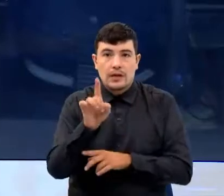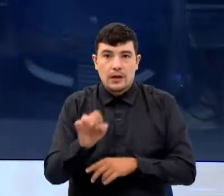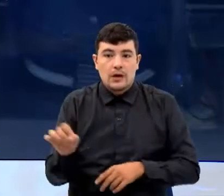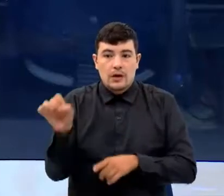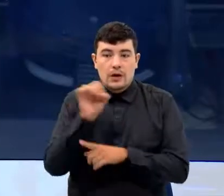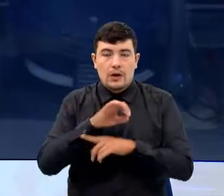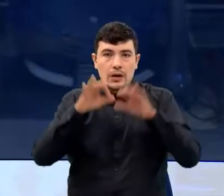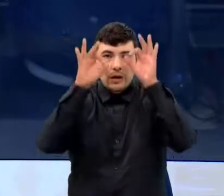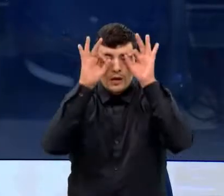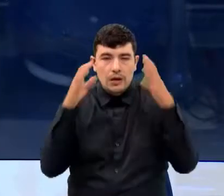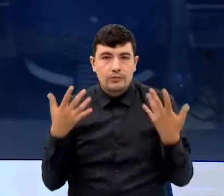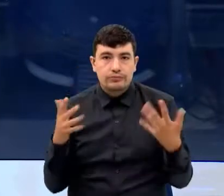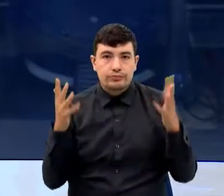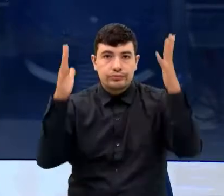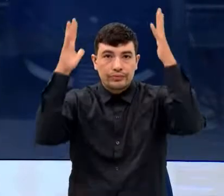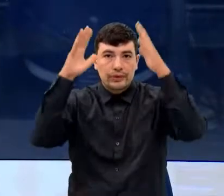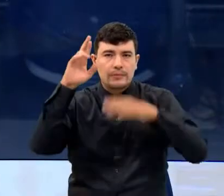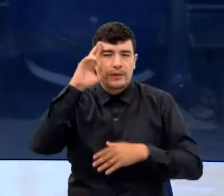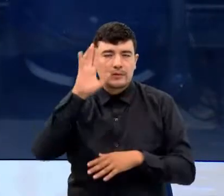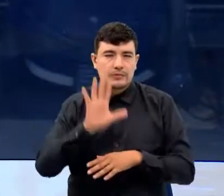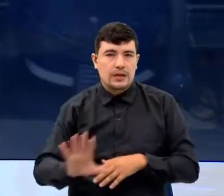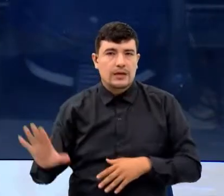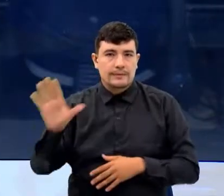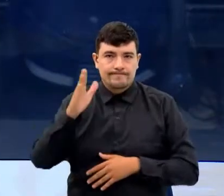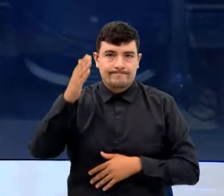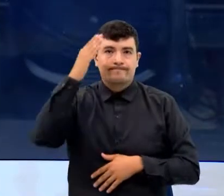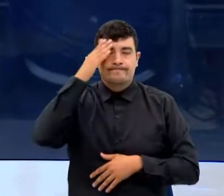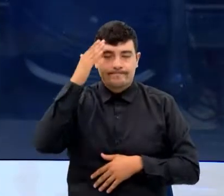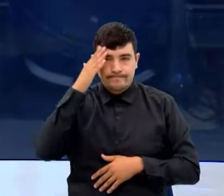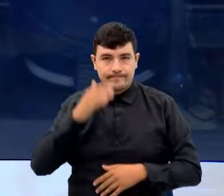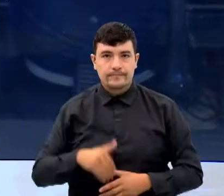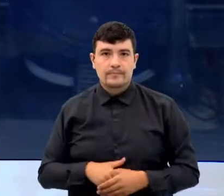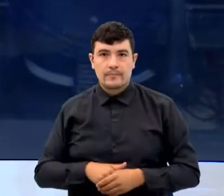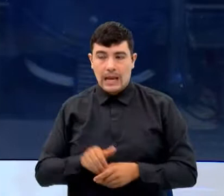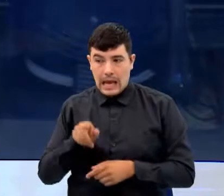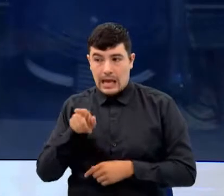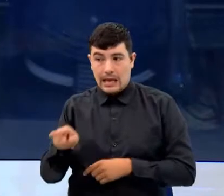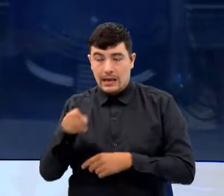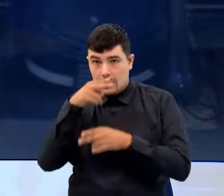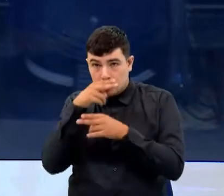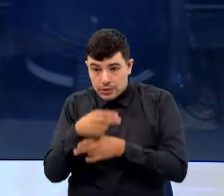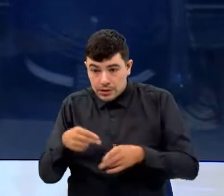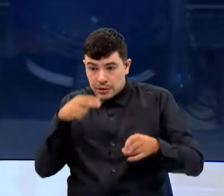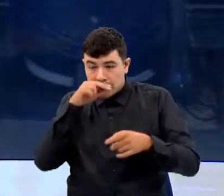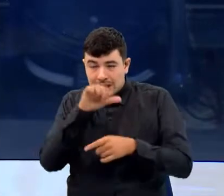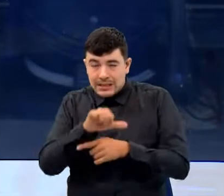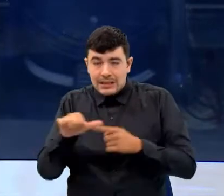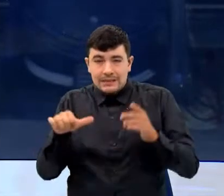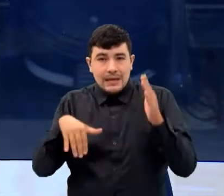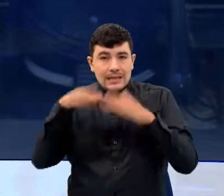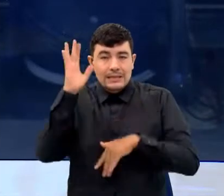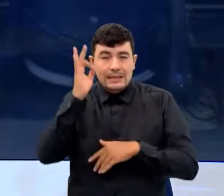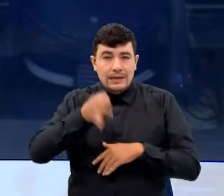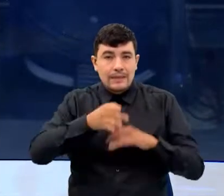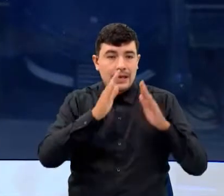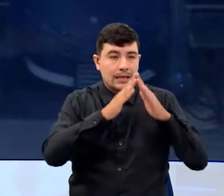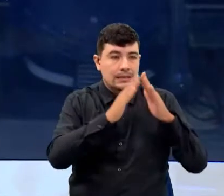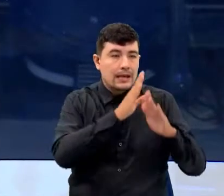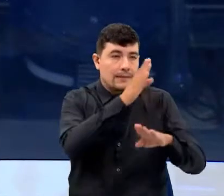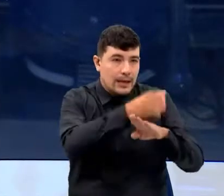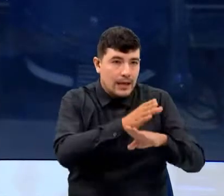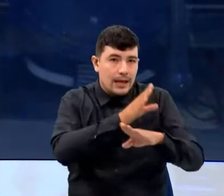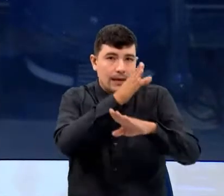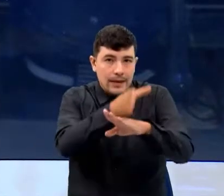Precisamente al acercarse a esta celebración hay que tener en cuenta que una de las prácticas más comunes en los niños es ir casa a casa pidiendo